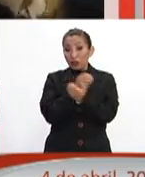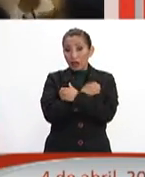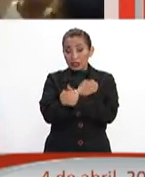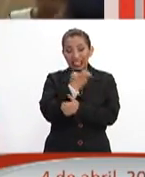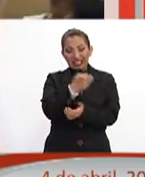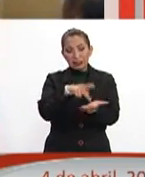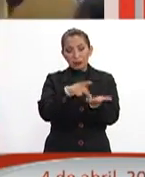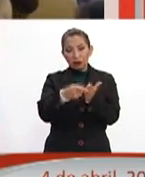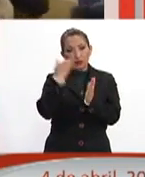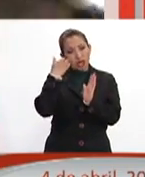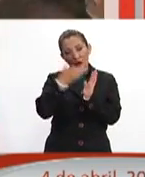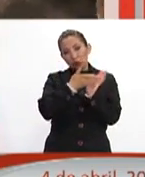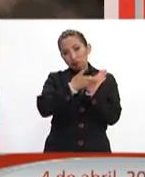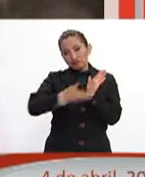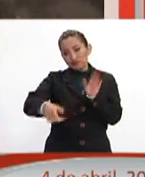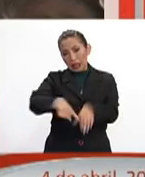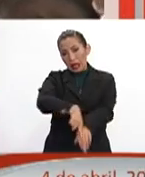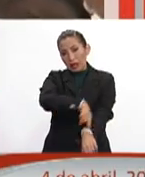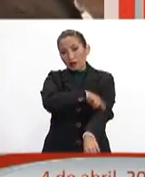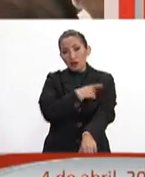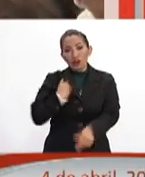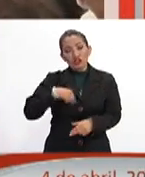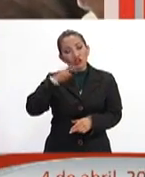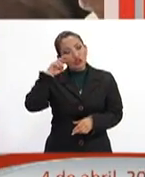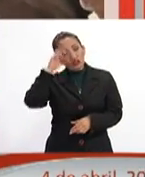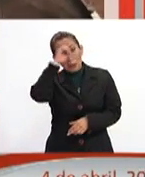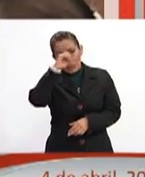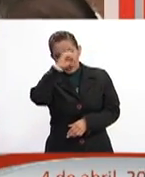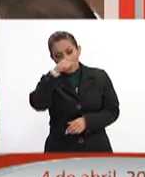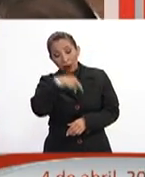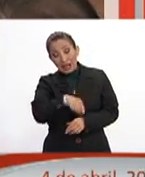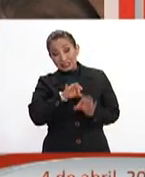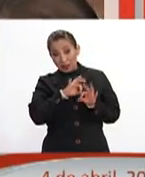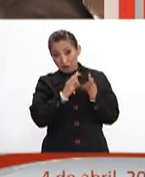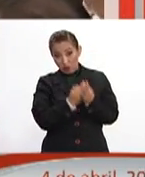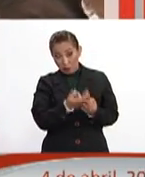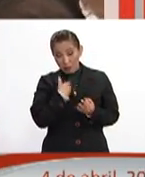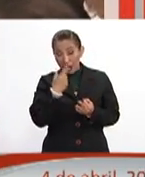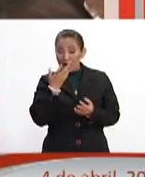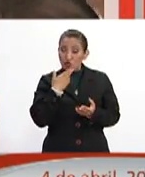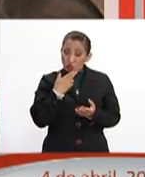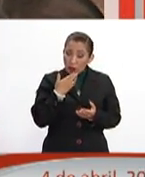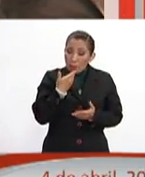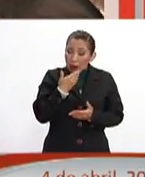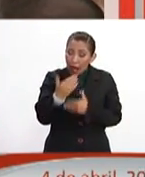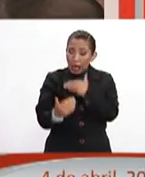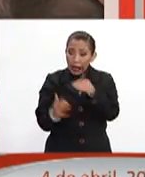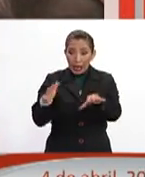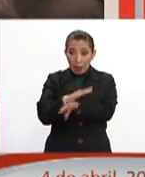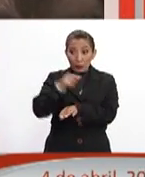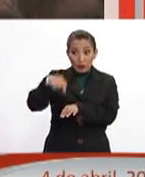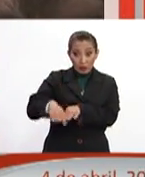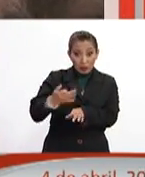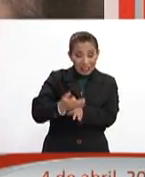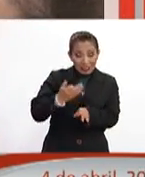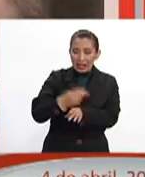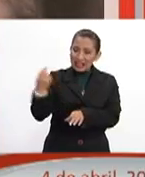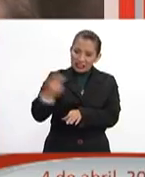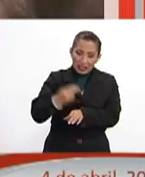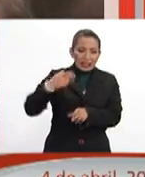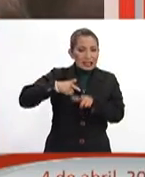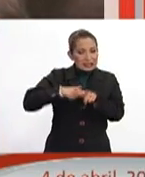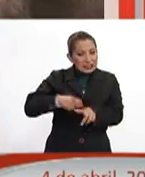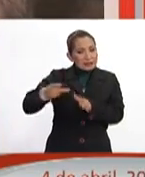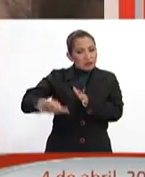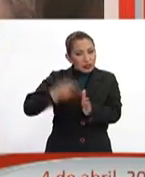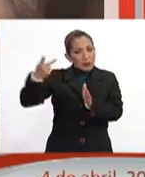es un proyecto a largo plazo. De nuestra óptica es un modelo que para que funcione y realmente exista el cambio que necesitamos en el país requiere